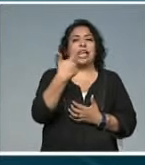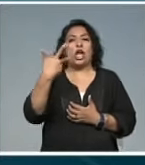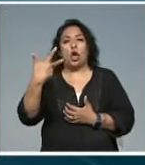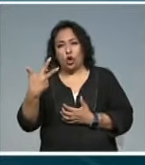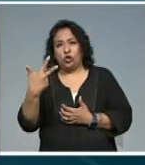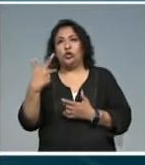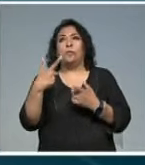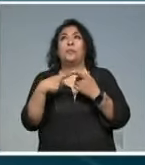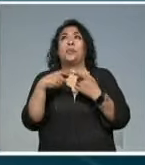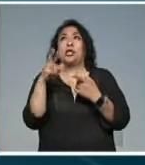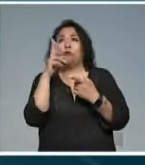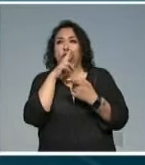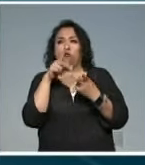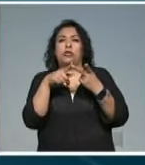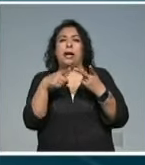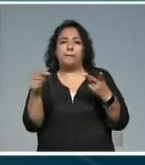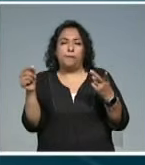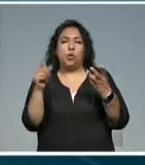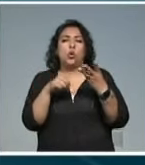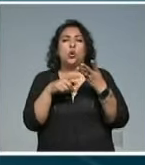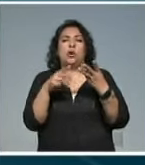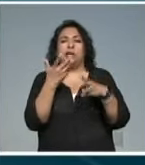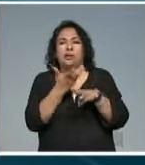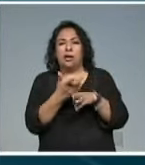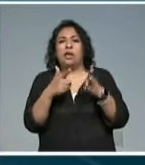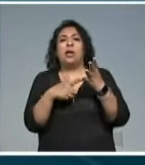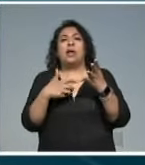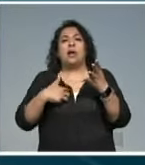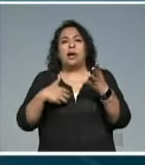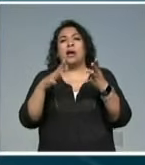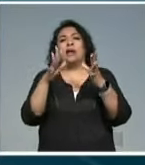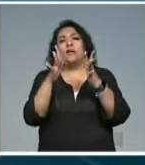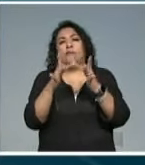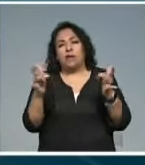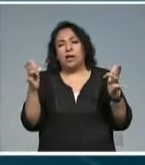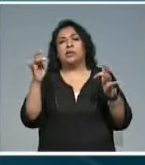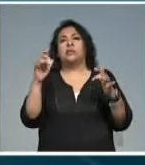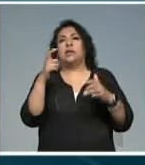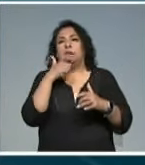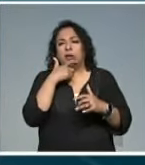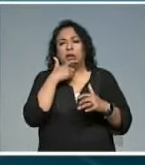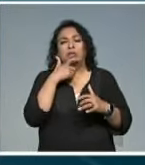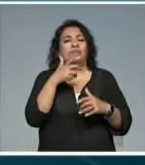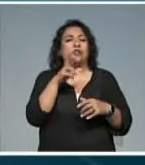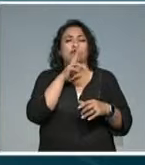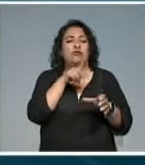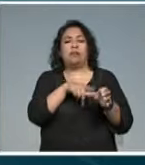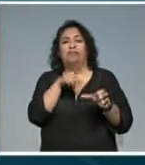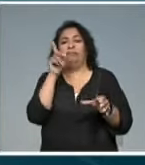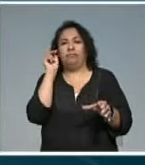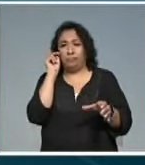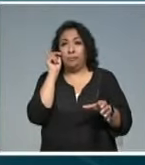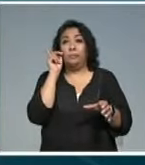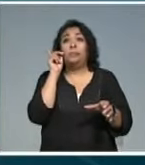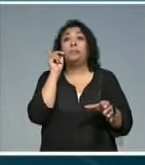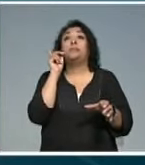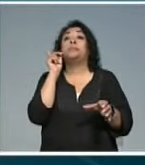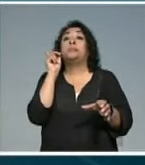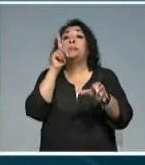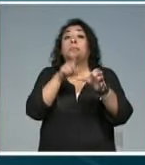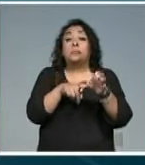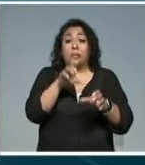Rusia, está Japón, Estados Unidos, Canadá, Francia, Italia y el Reino Unido. Sale Rusia después de que se adhiere